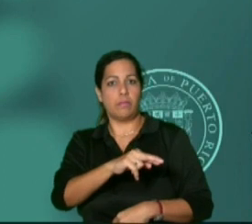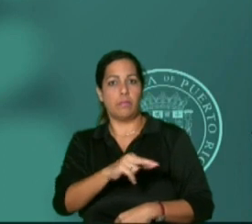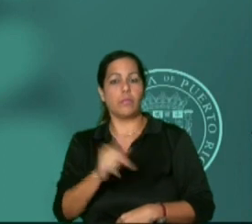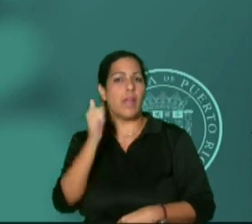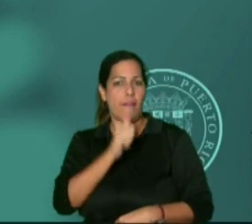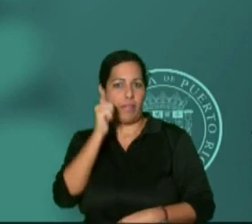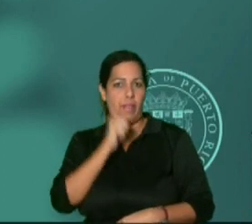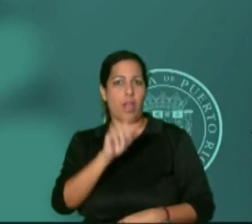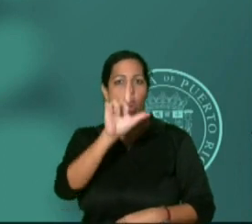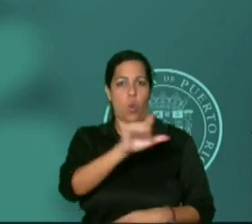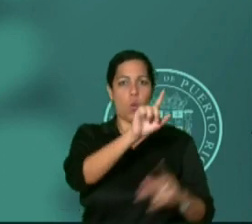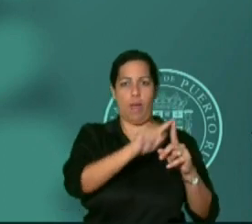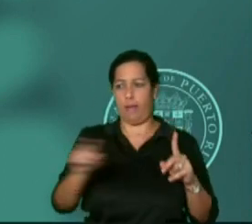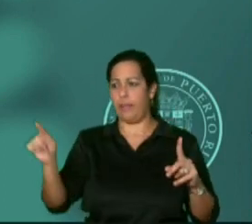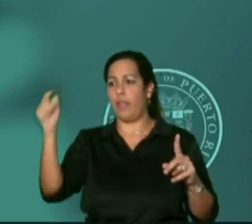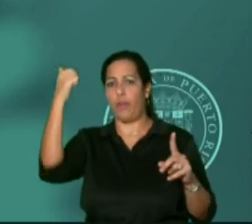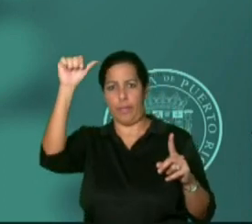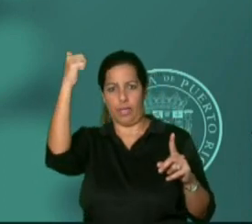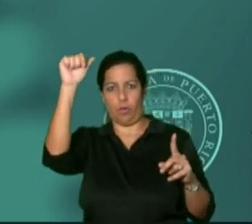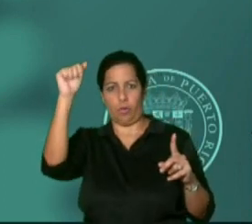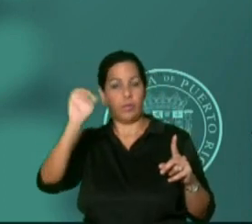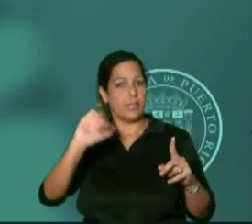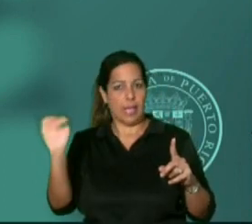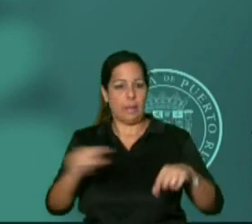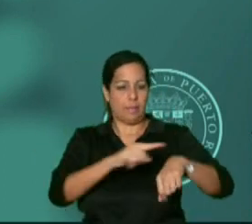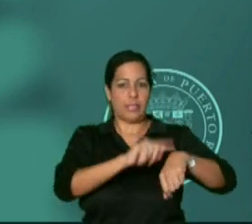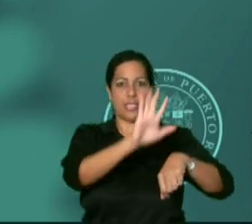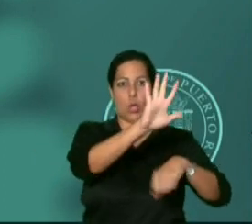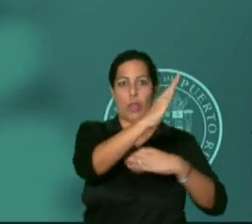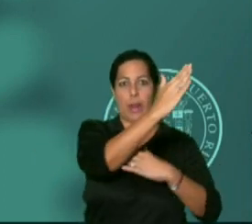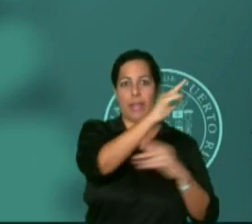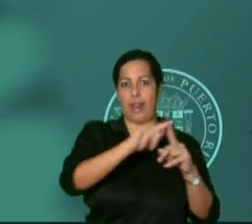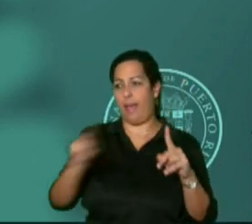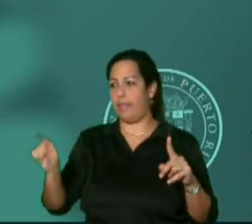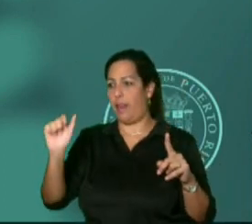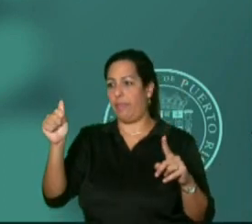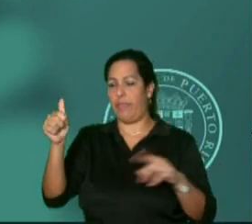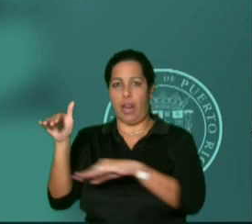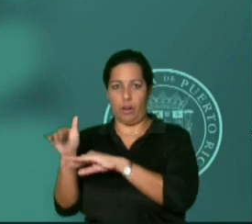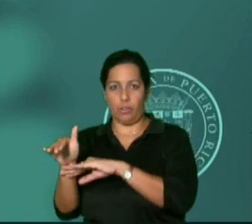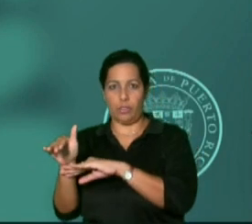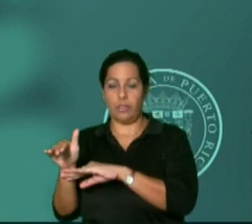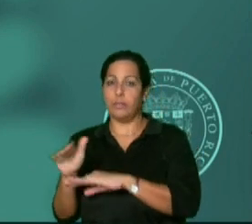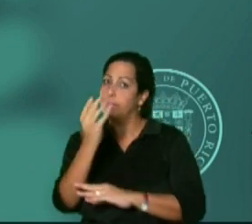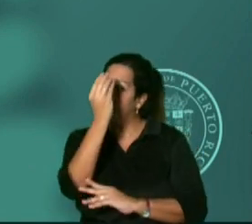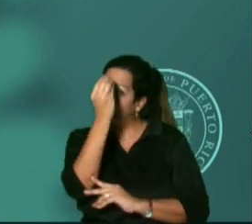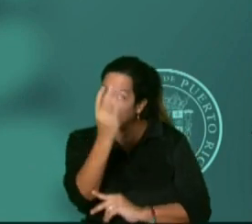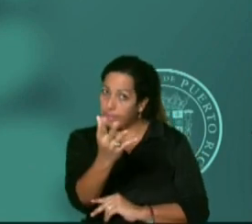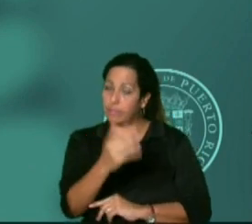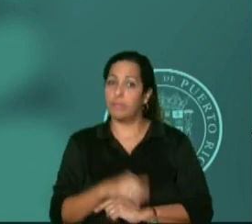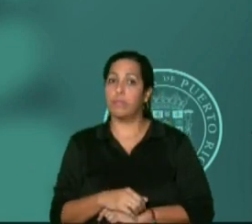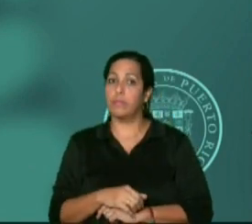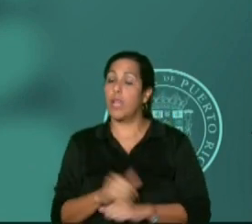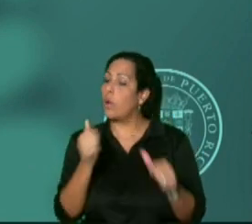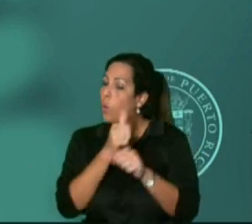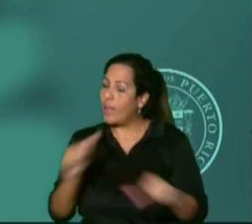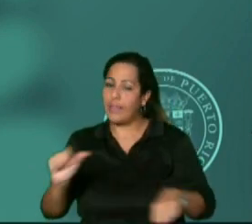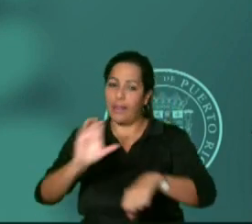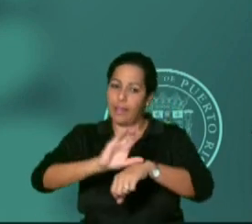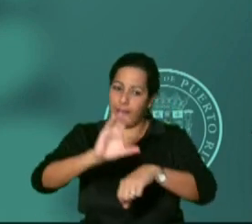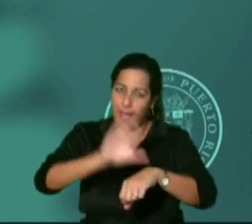7 días de la semana dentro del horario permitido por el toque de queda. Más solicitamos que toda